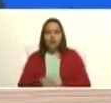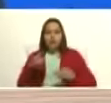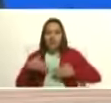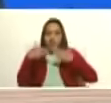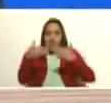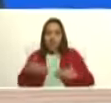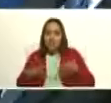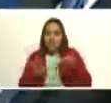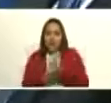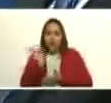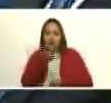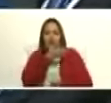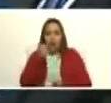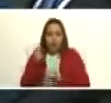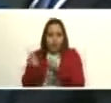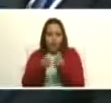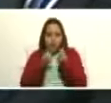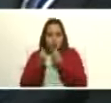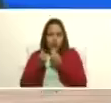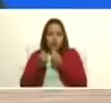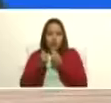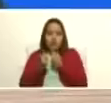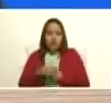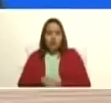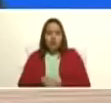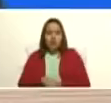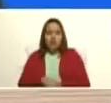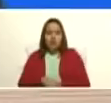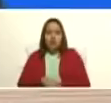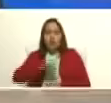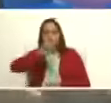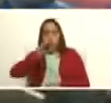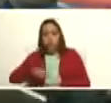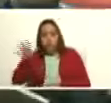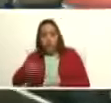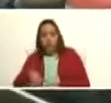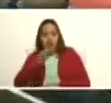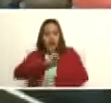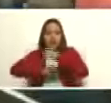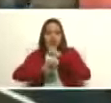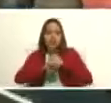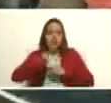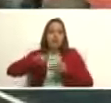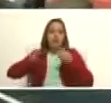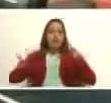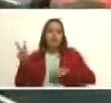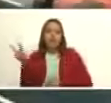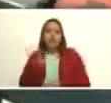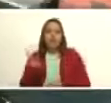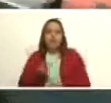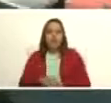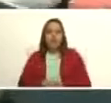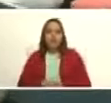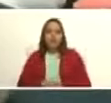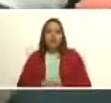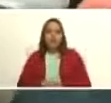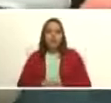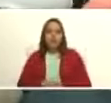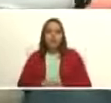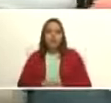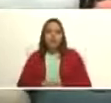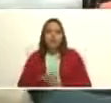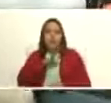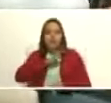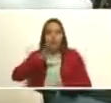en la recuperación de la Guayana Esequiba, en la defensa de la paz de Venezuela, de la dignidad, de la